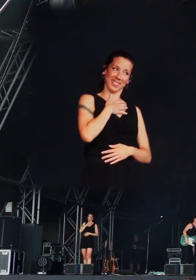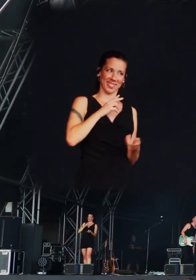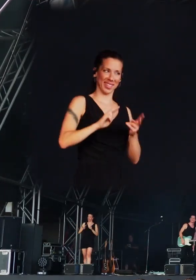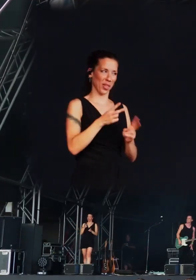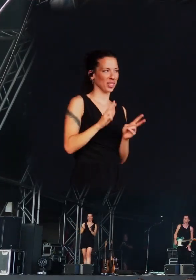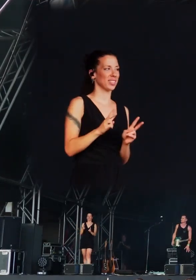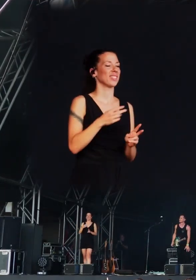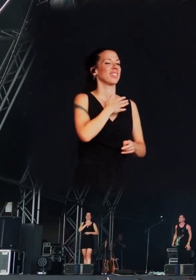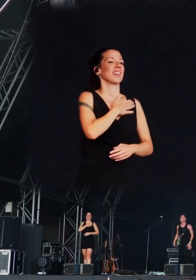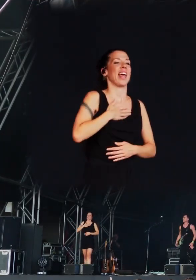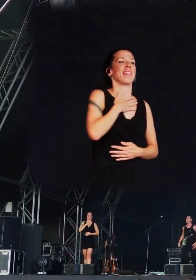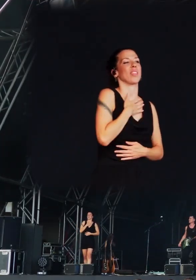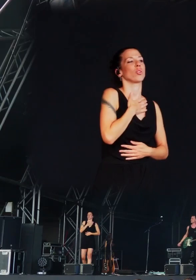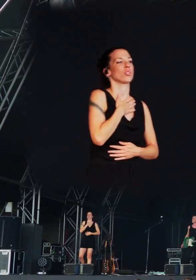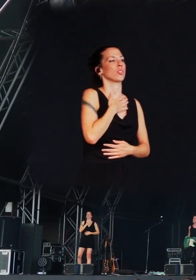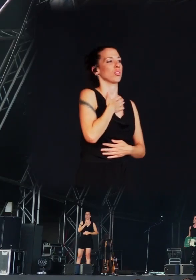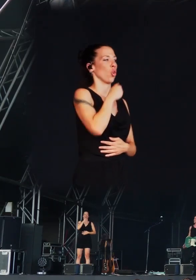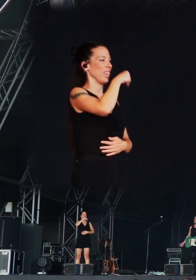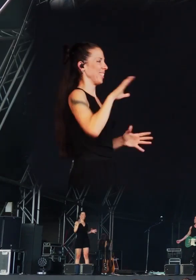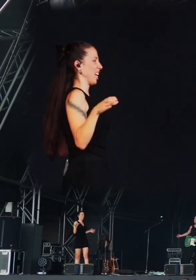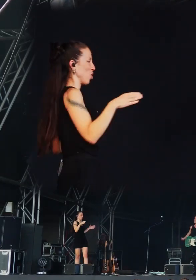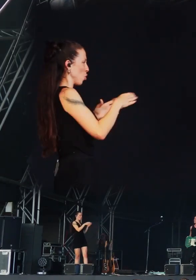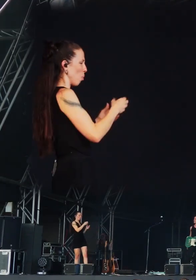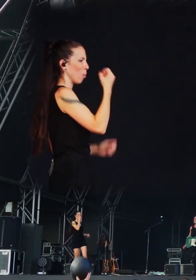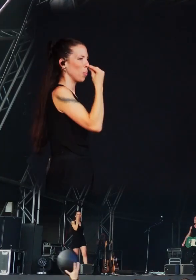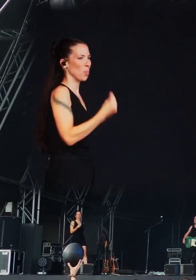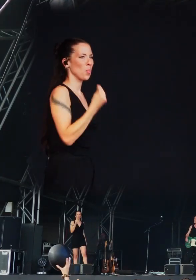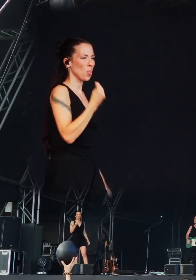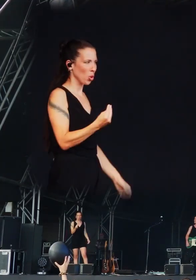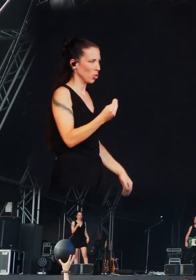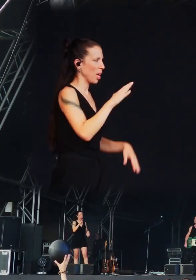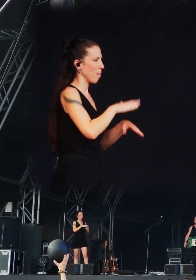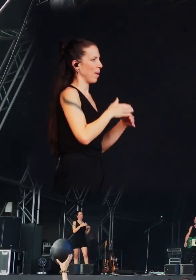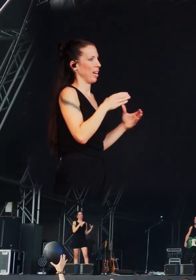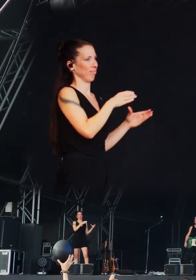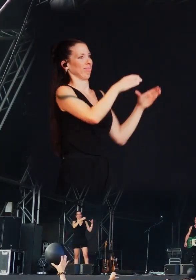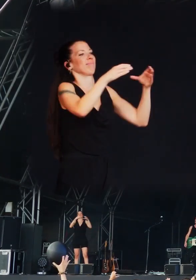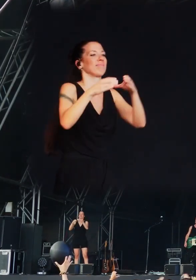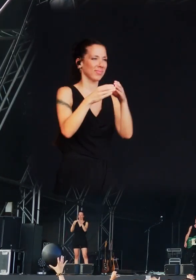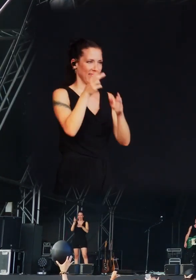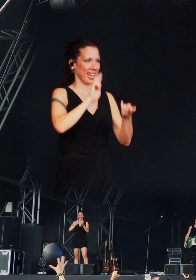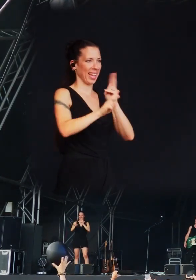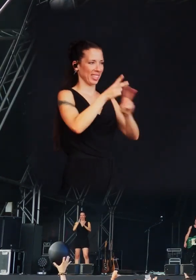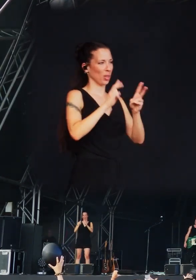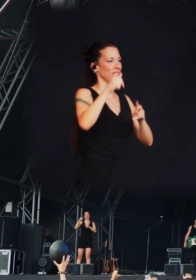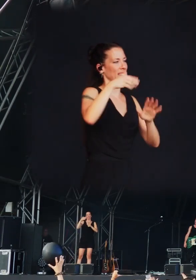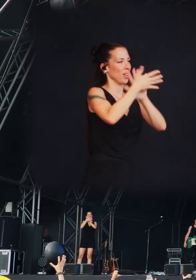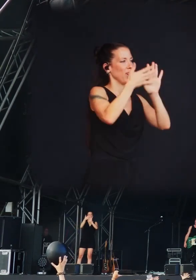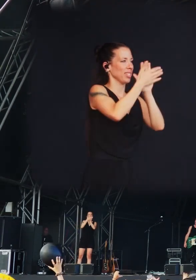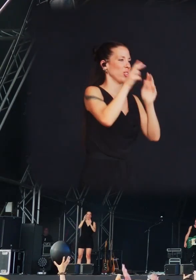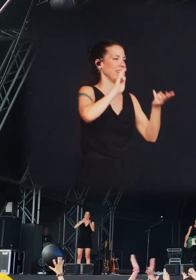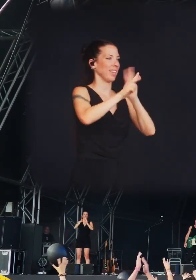de contar con este equipazo que tienen para llevar el concierto a lengua de signos, la gente de